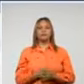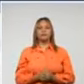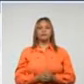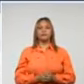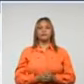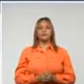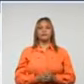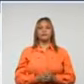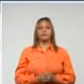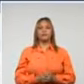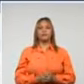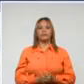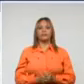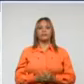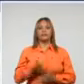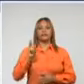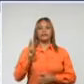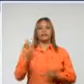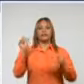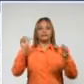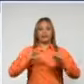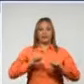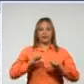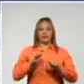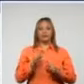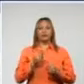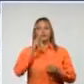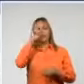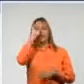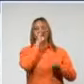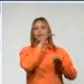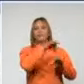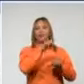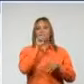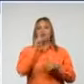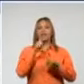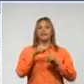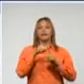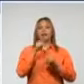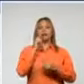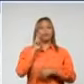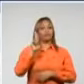Tenemos 3 pacientes críticos ingresados en las salas de terapia intensiva